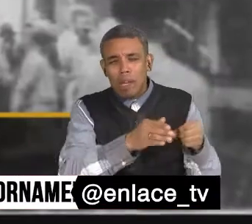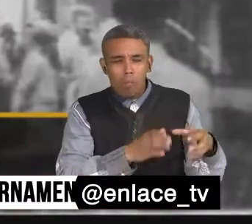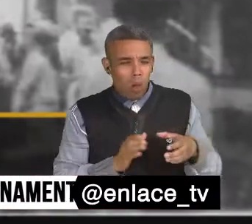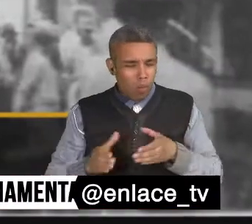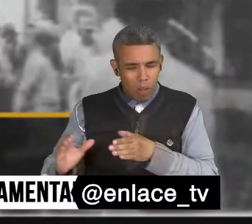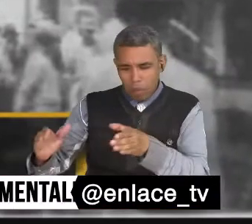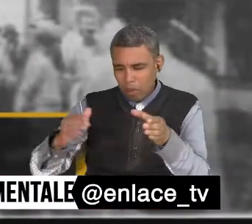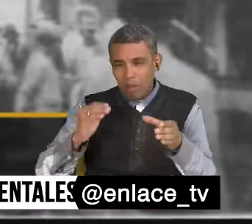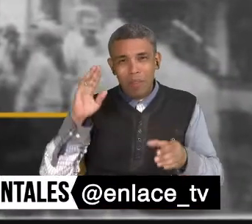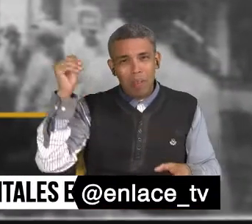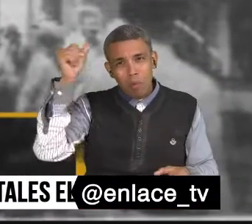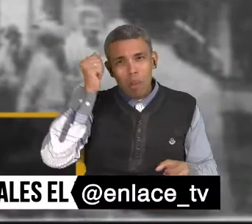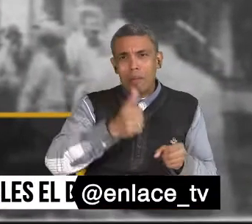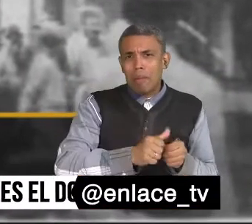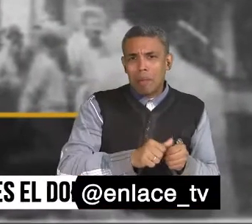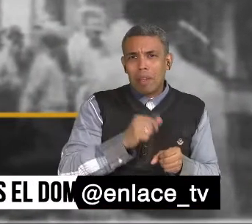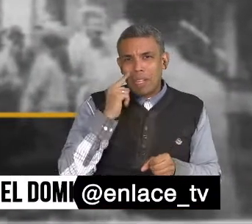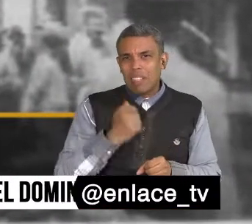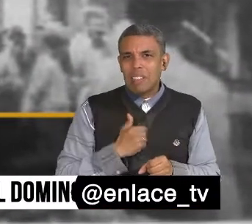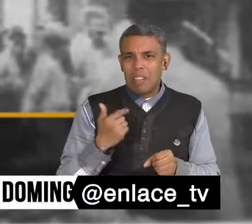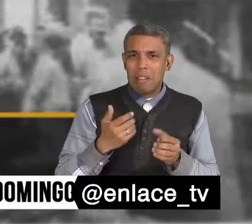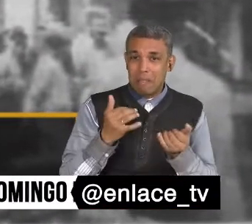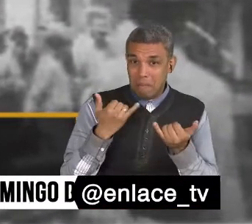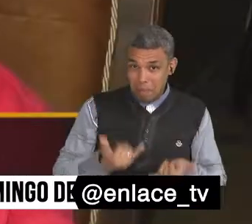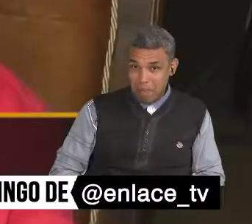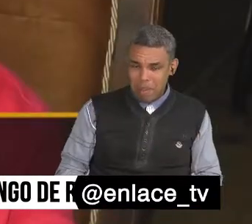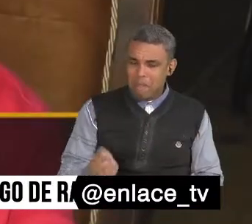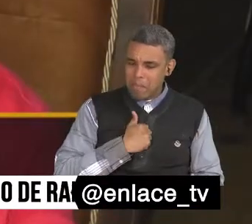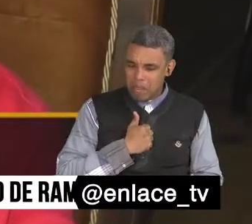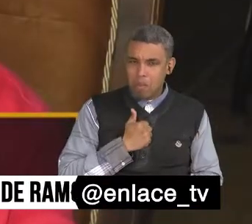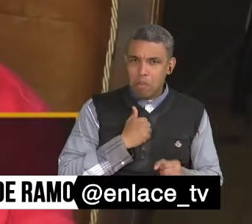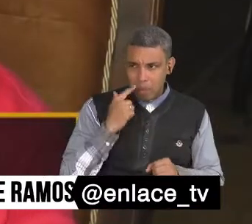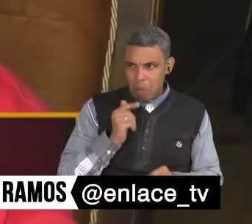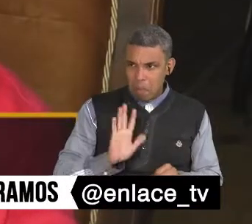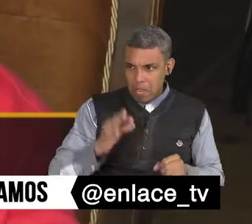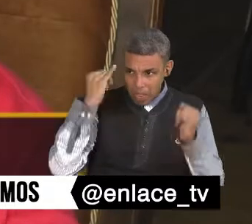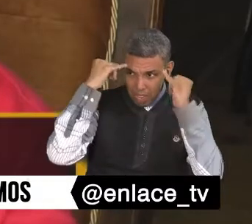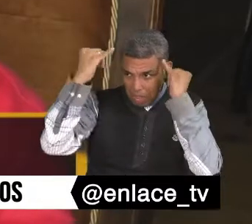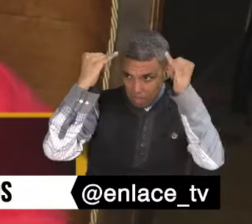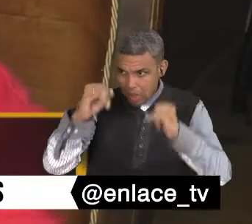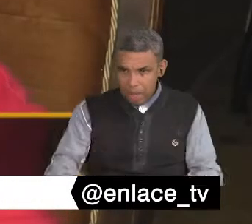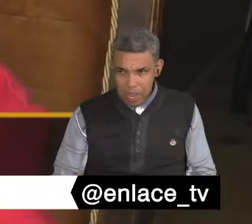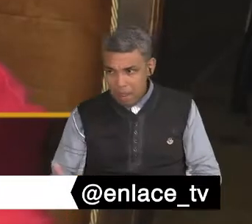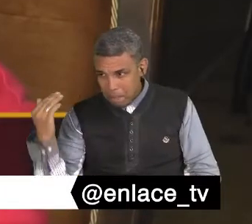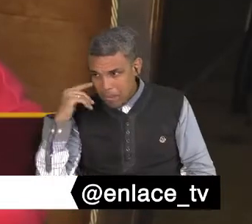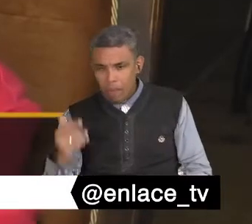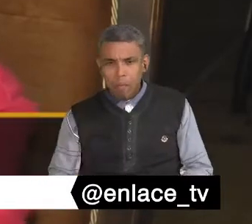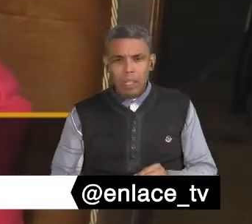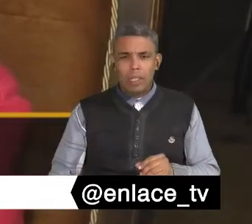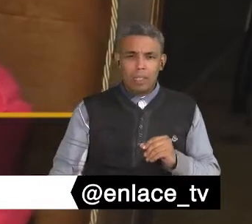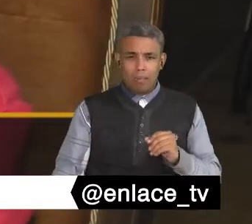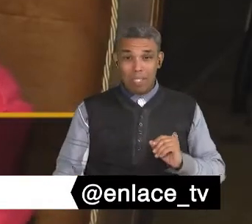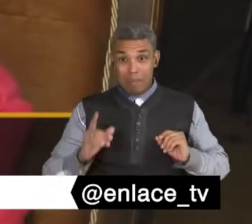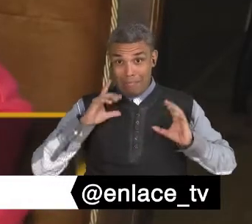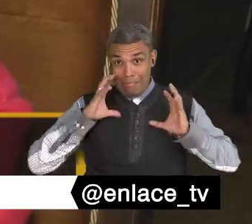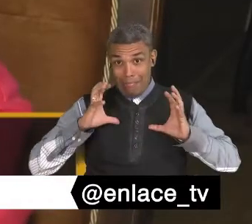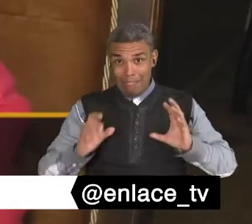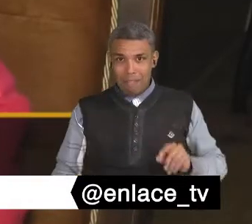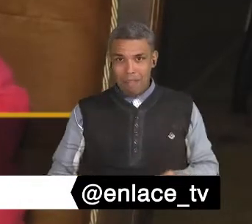propios cañones por la defensa de esa comuna. Es cierto que en esa época hicieron cañones En Casabe hicimos